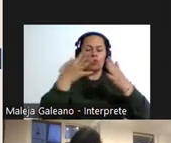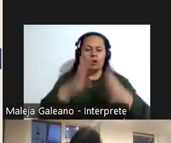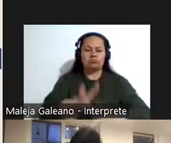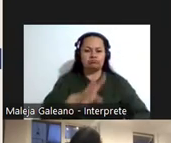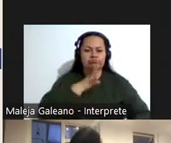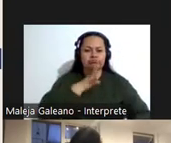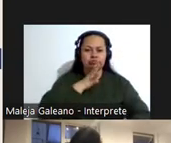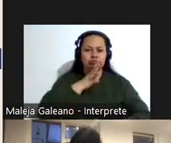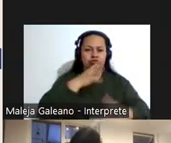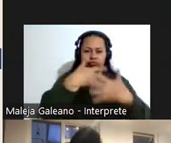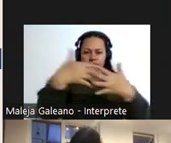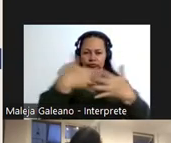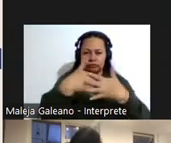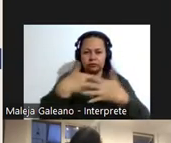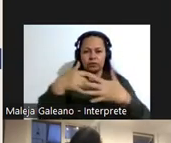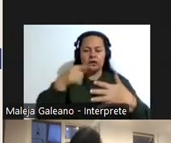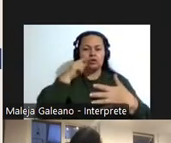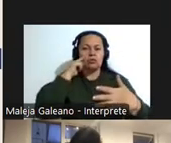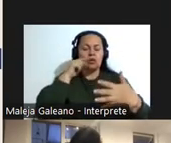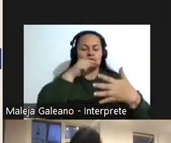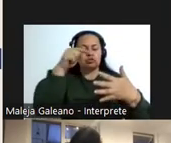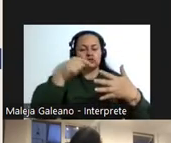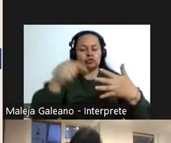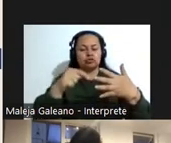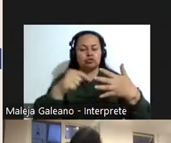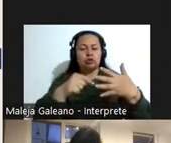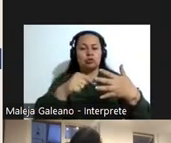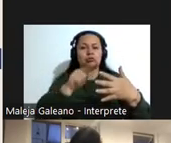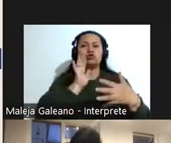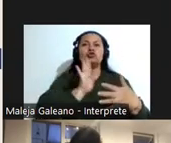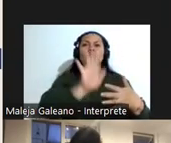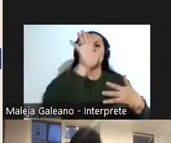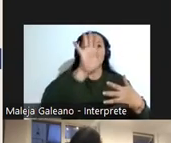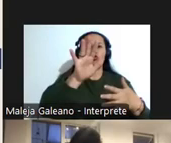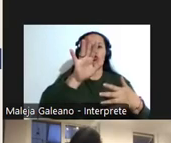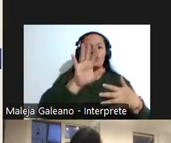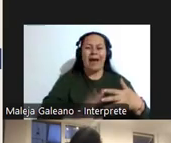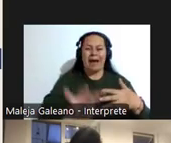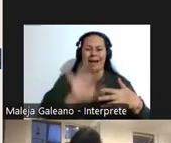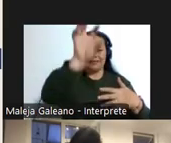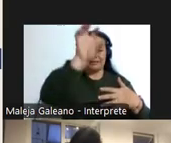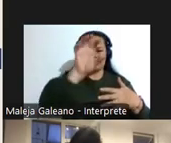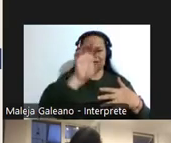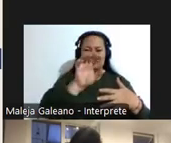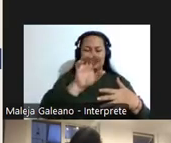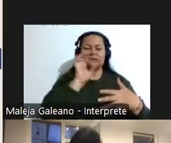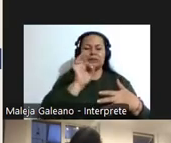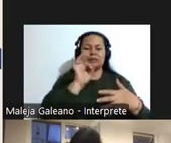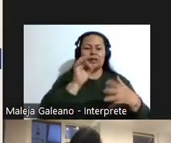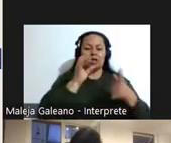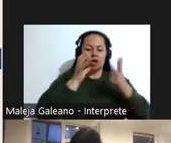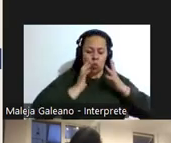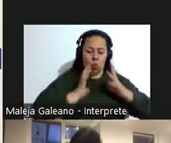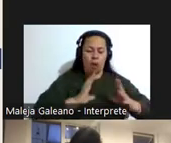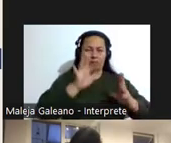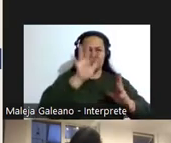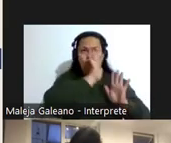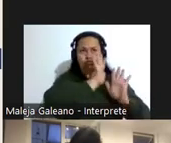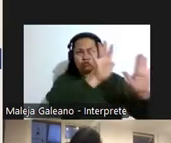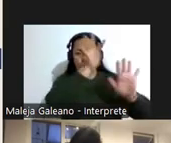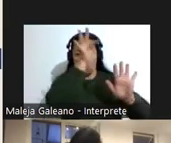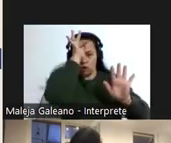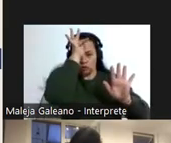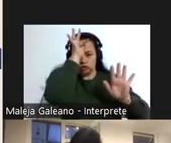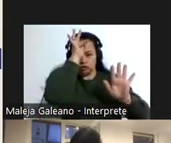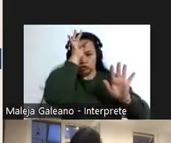la experiencia de ser denominada paciente oncológica, después de haber entregado un cuerpo a la clínica y pues sin duda